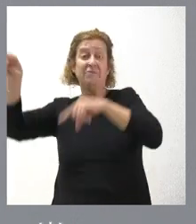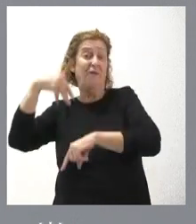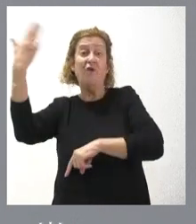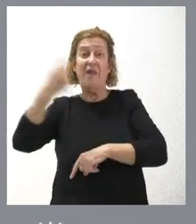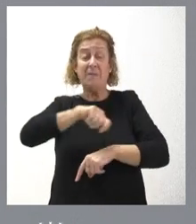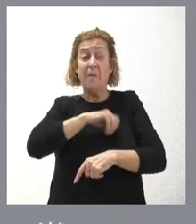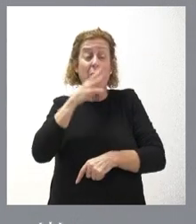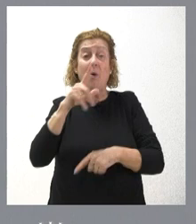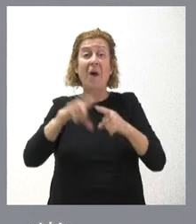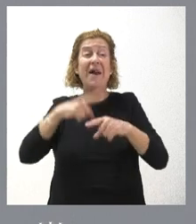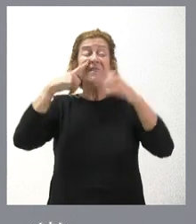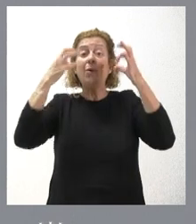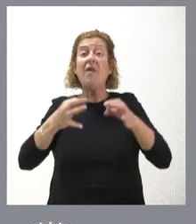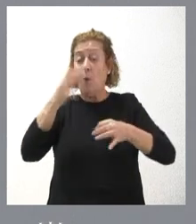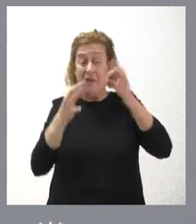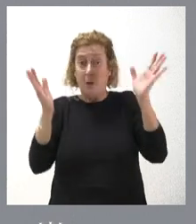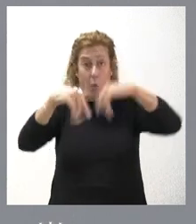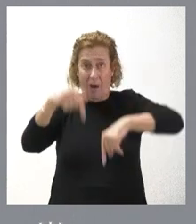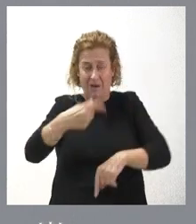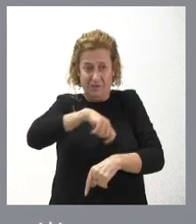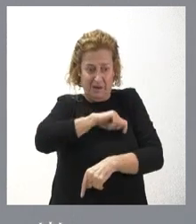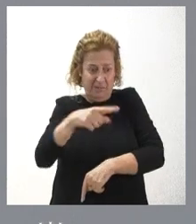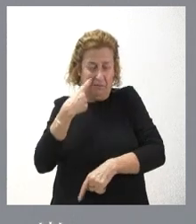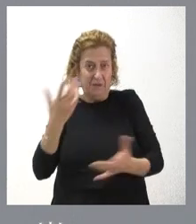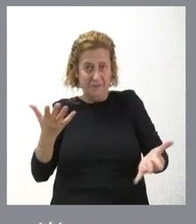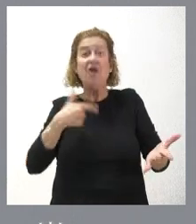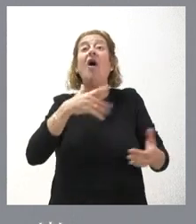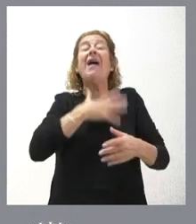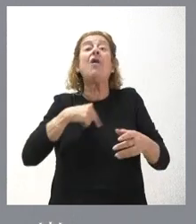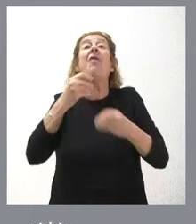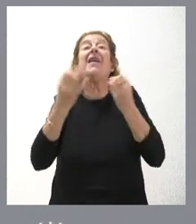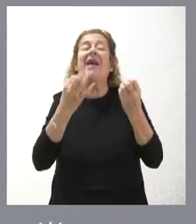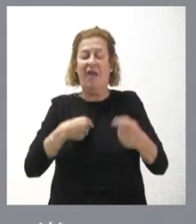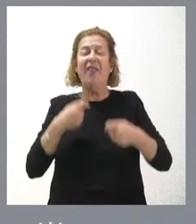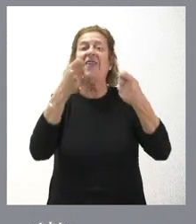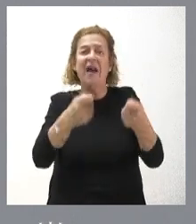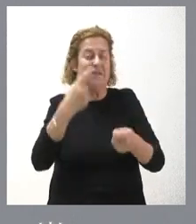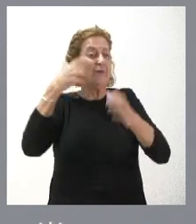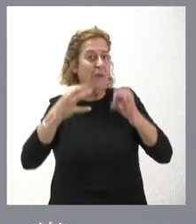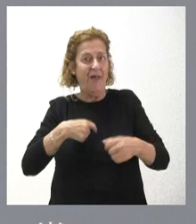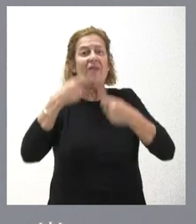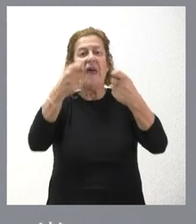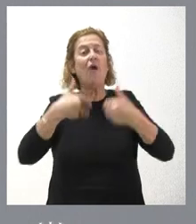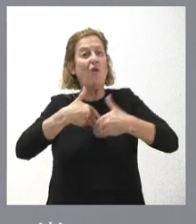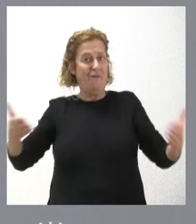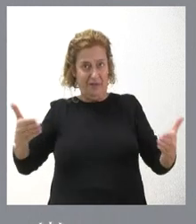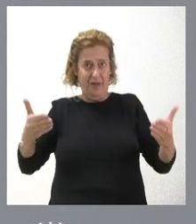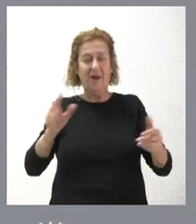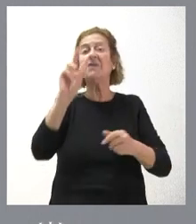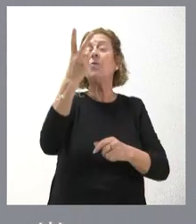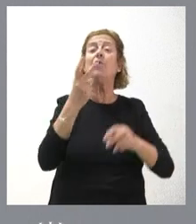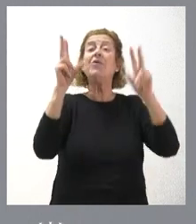inseguridad jurídica que ellos detectan nosotros lo que tenemos que hacer es justo todo lo contrario dar seguridad y dar confianza y la segunda es el tema